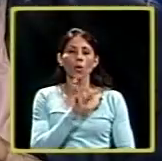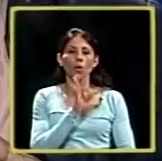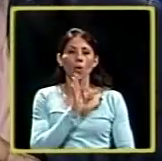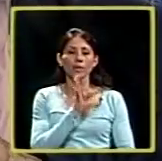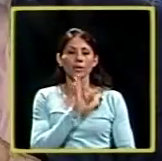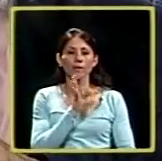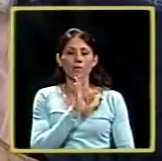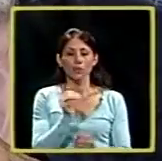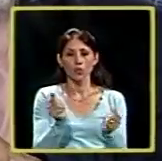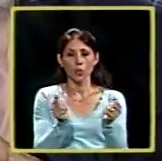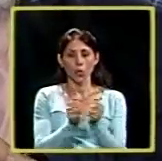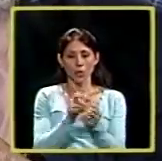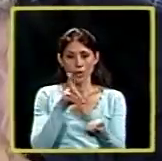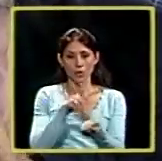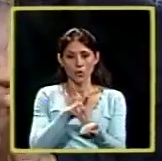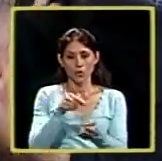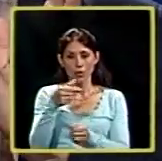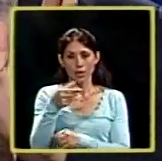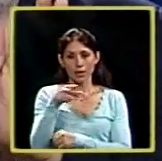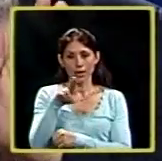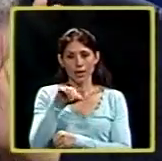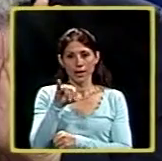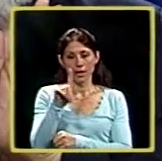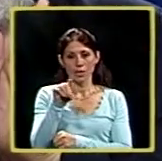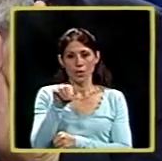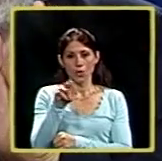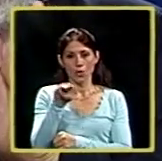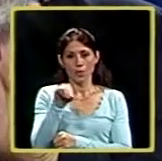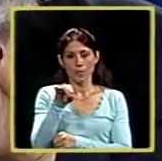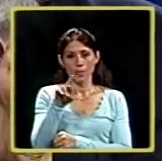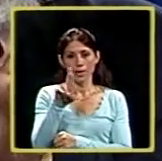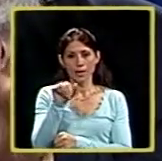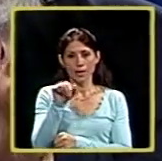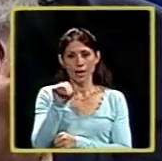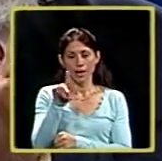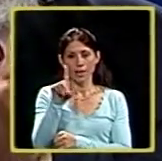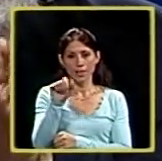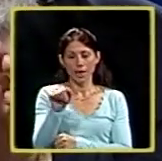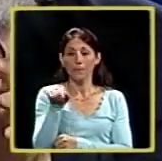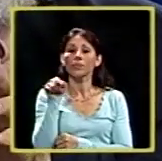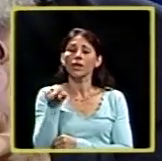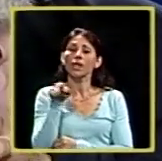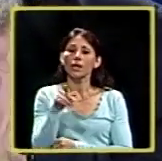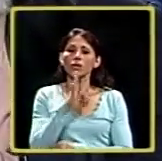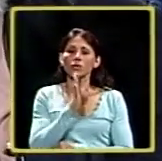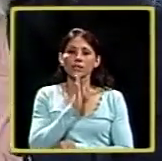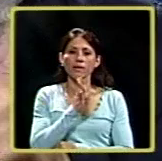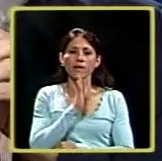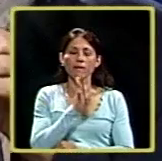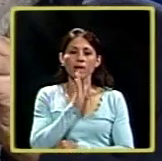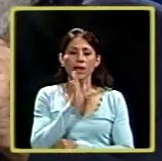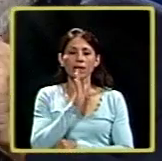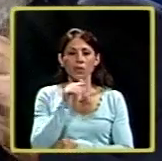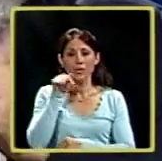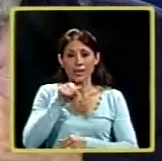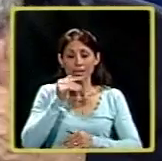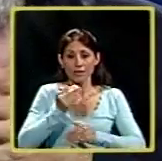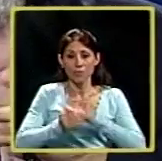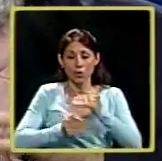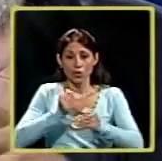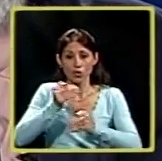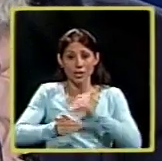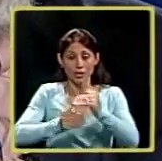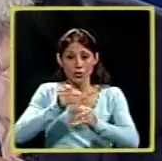Amigas y amigos, con el doctor Guido Miranda, quien nos estaba planteando este proceso donde